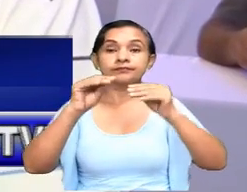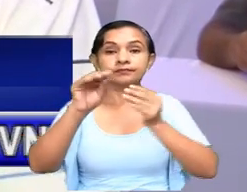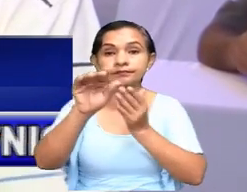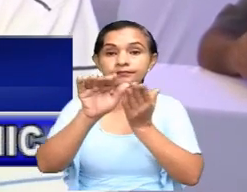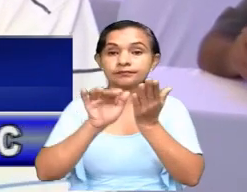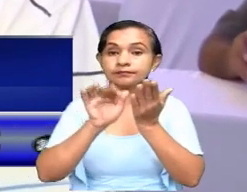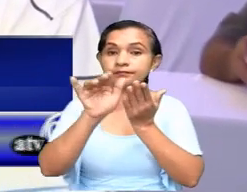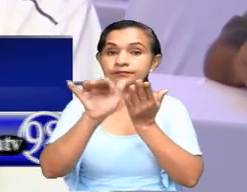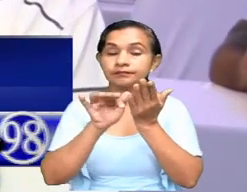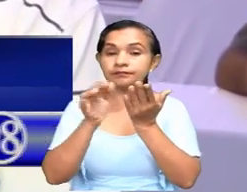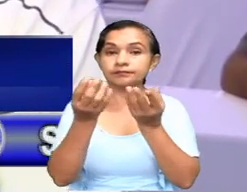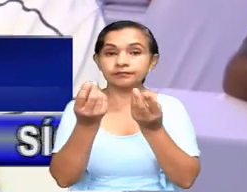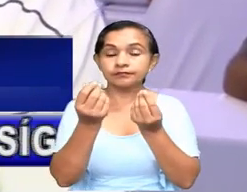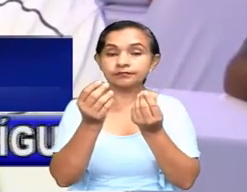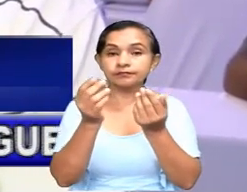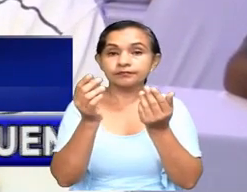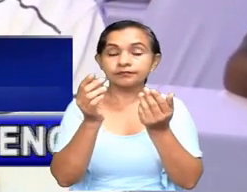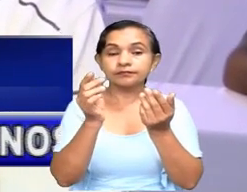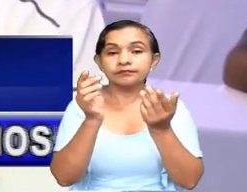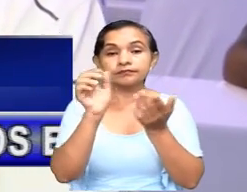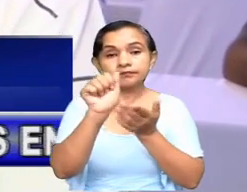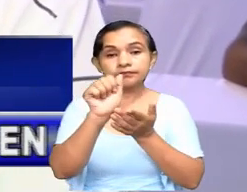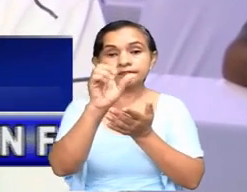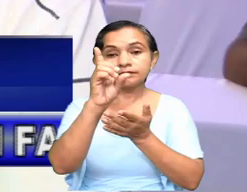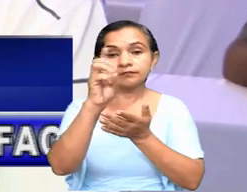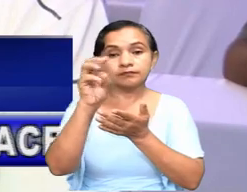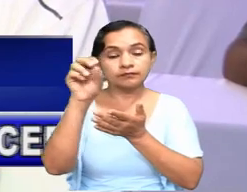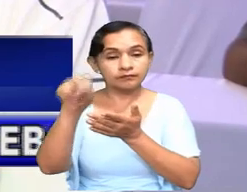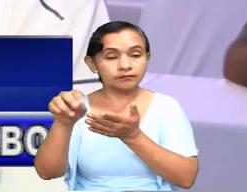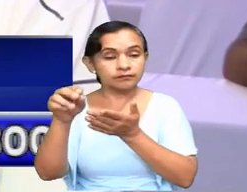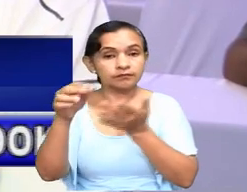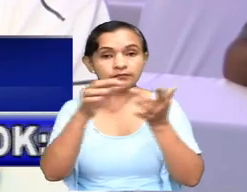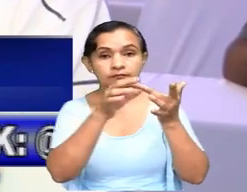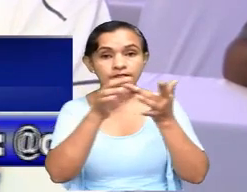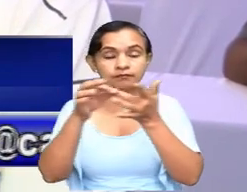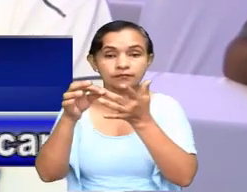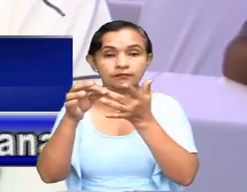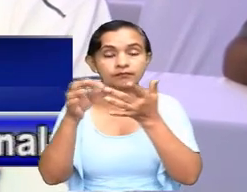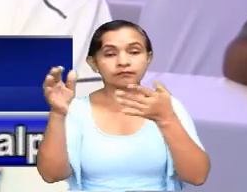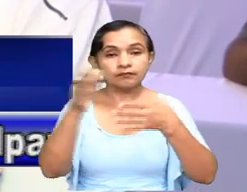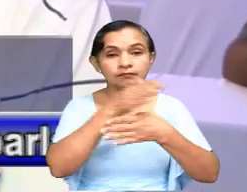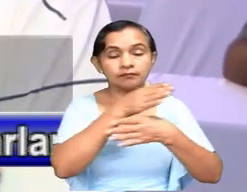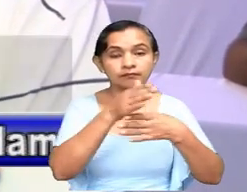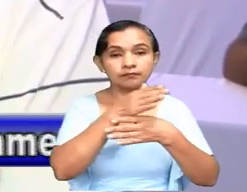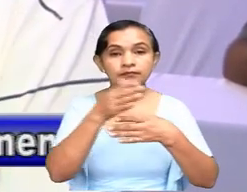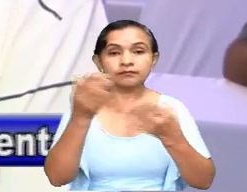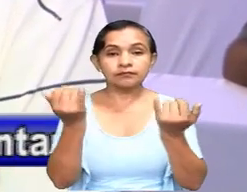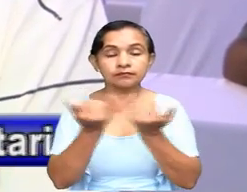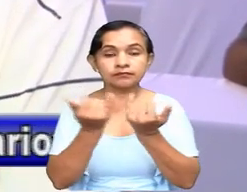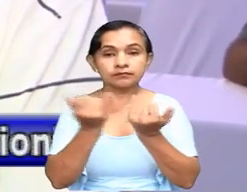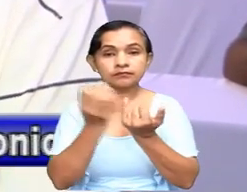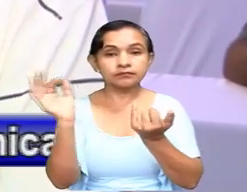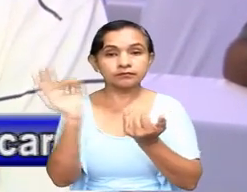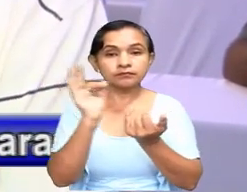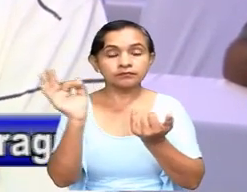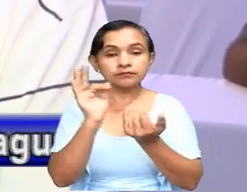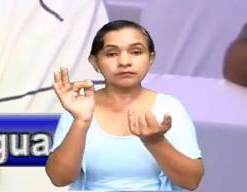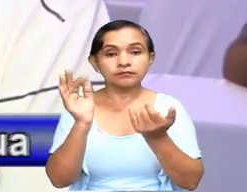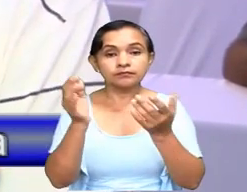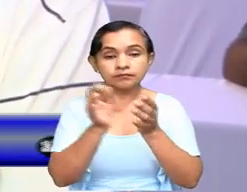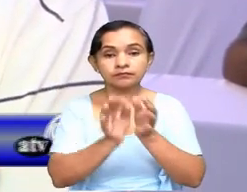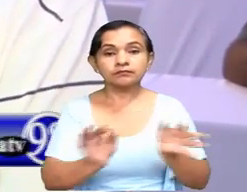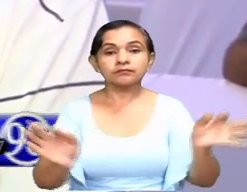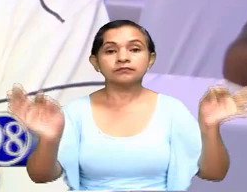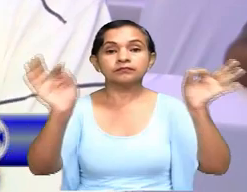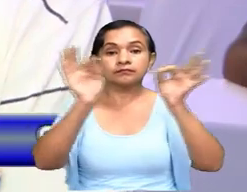contabilidad, técnico especialista en administración, módulos transversales, también módulos importantes